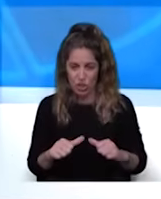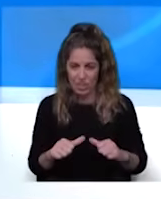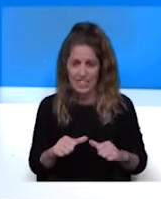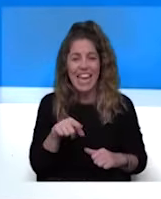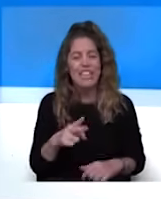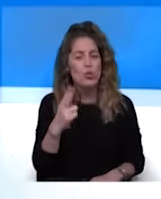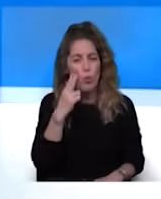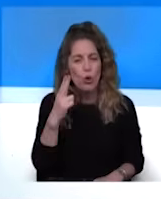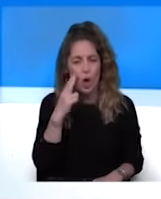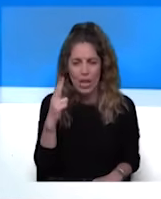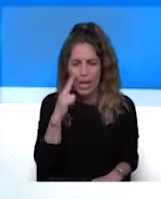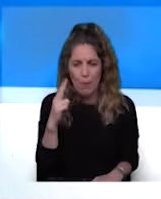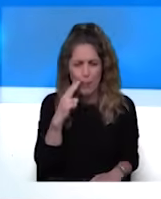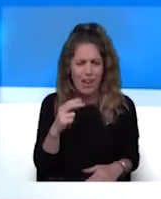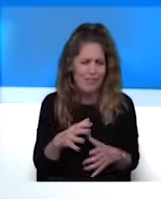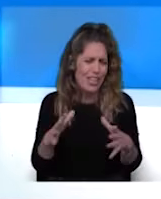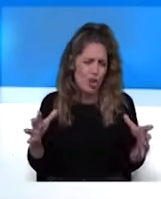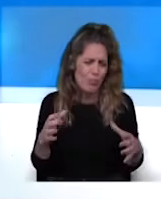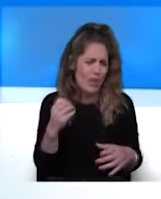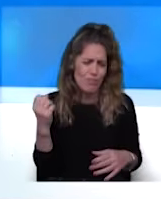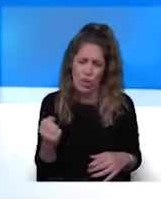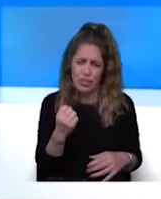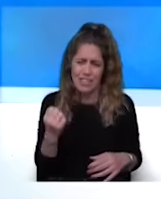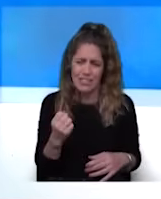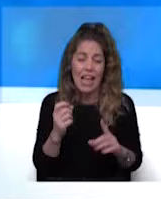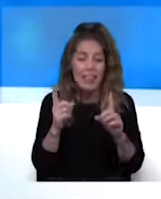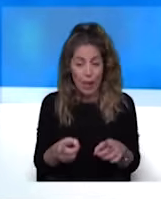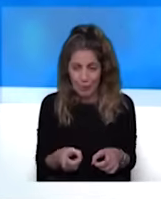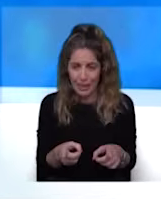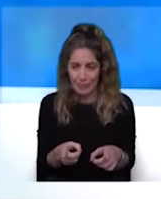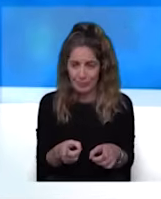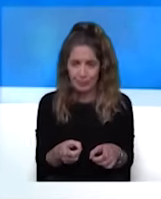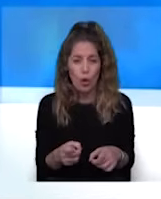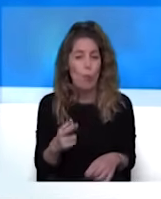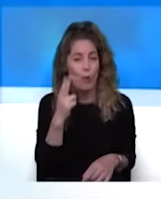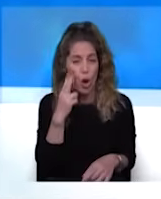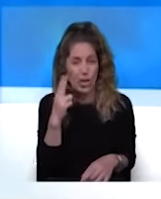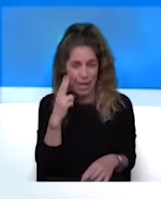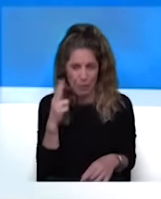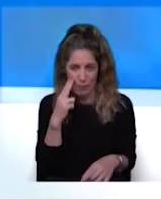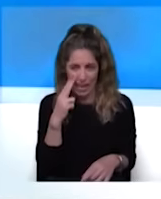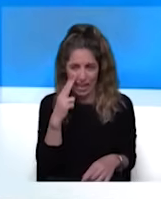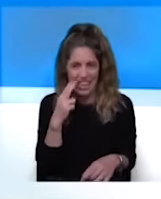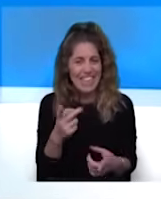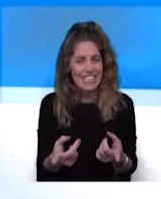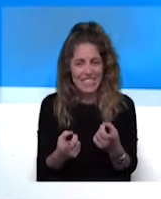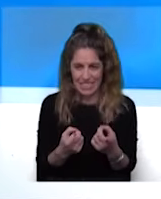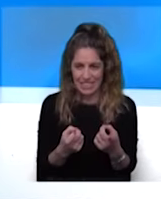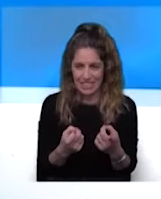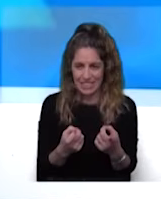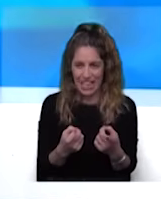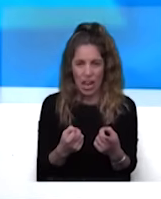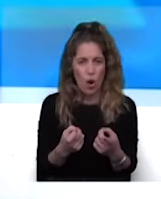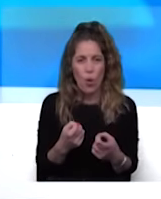este es un problema de una enorme magnitud y a su vez también un problema que requiere una